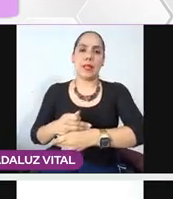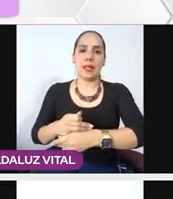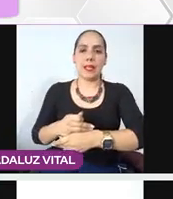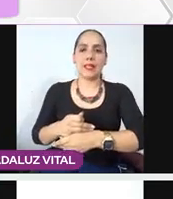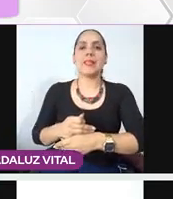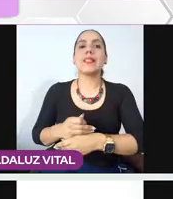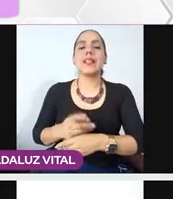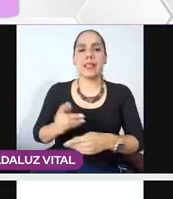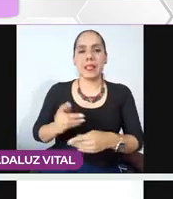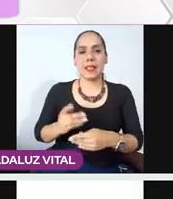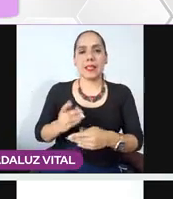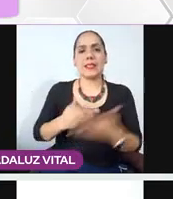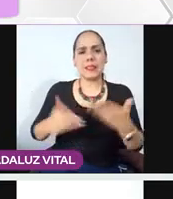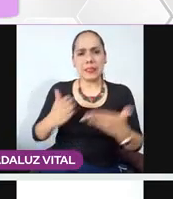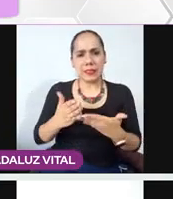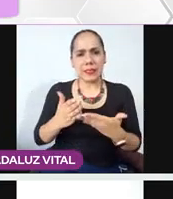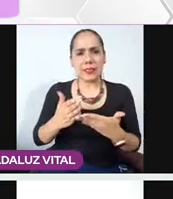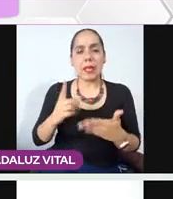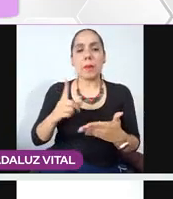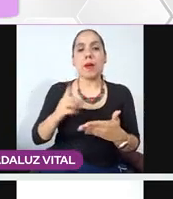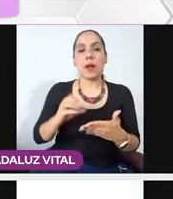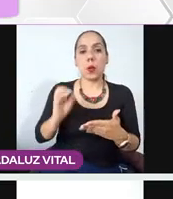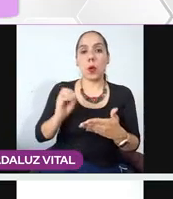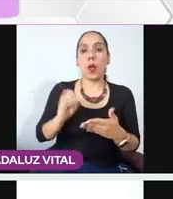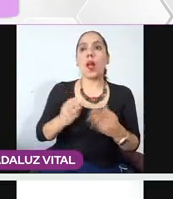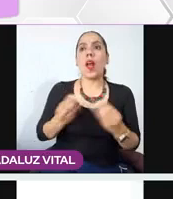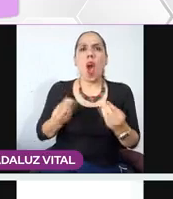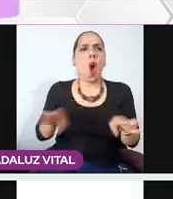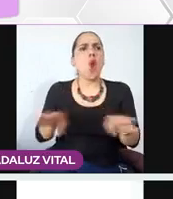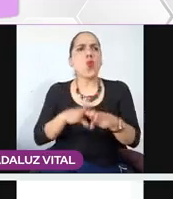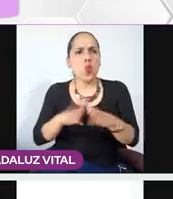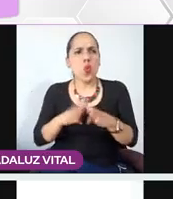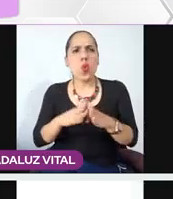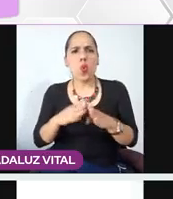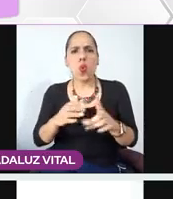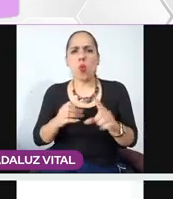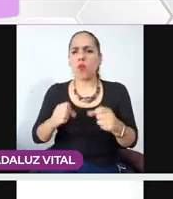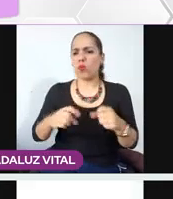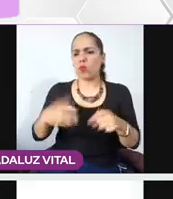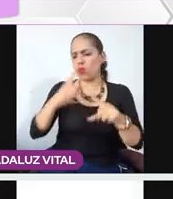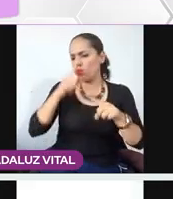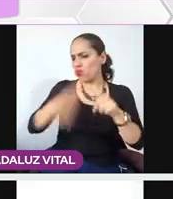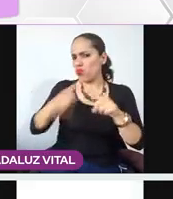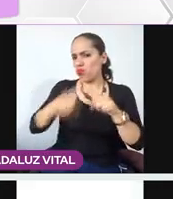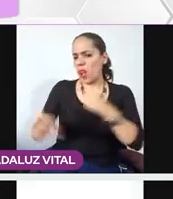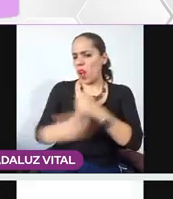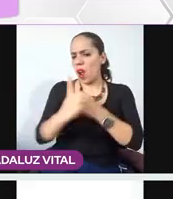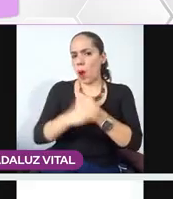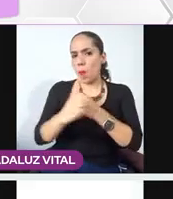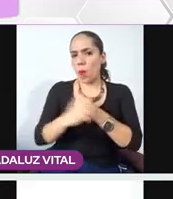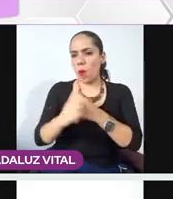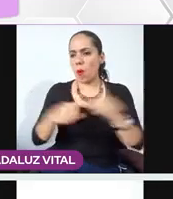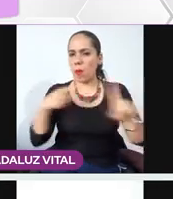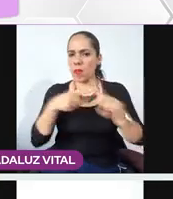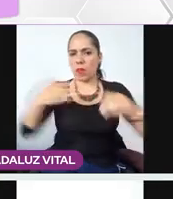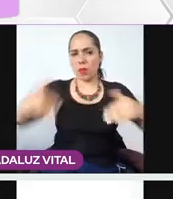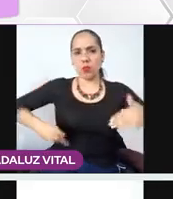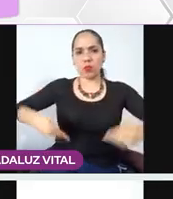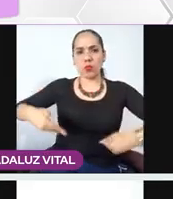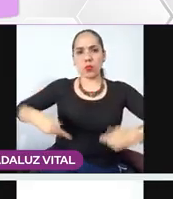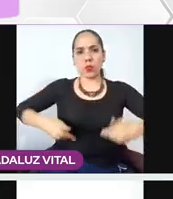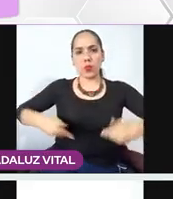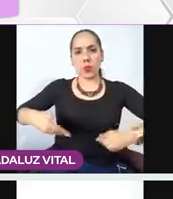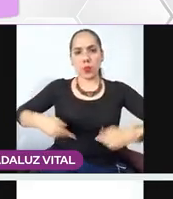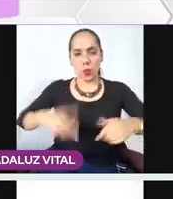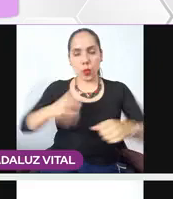y cuenta con una certificación en técnicas para combatir el bullying otorgada por la Fundación En Movimiento. Además, cuenta con